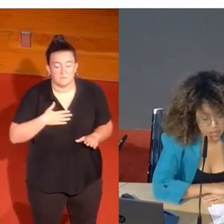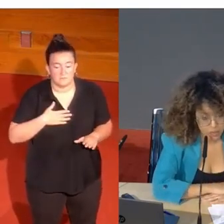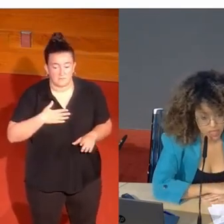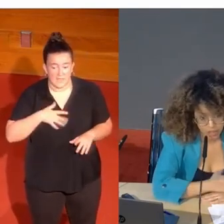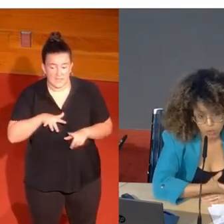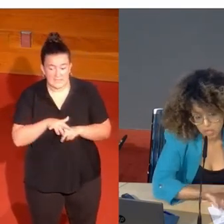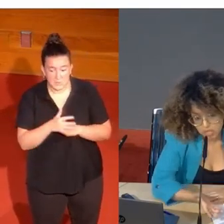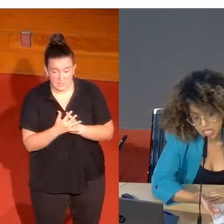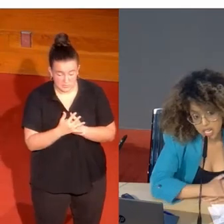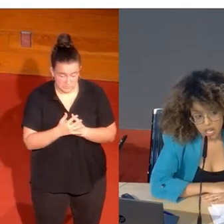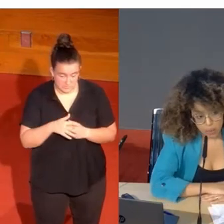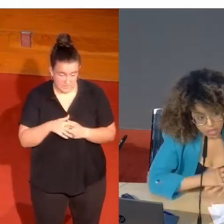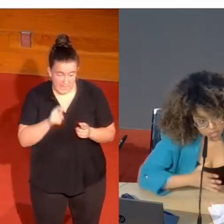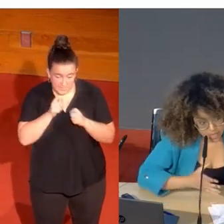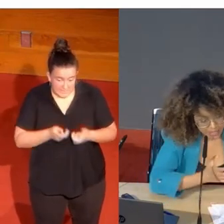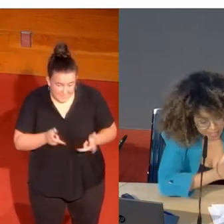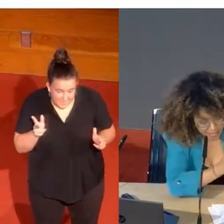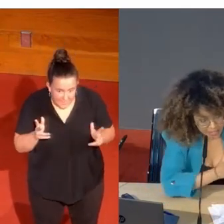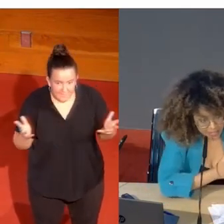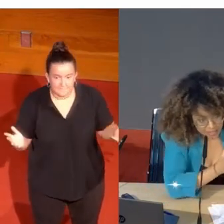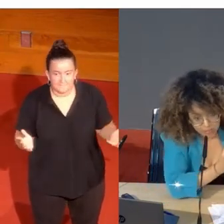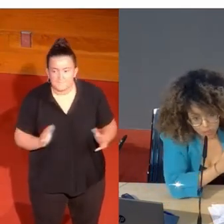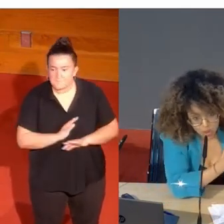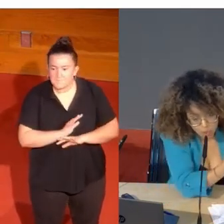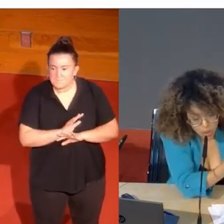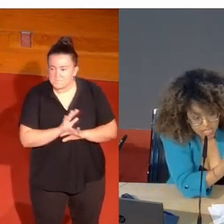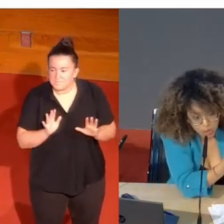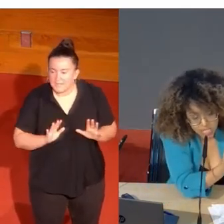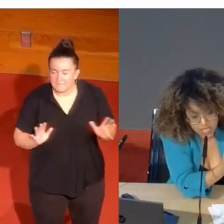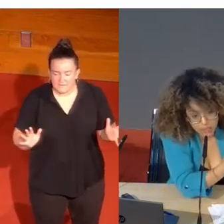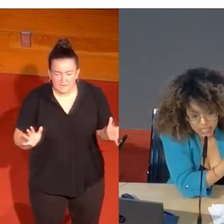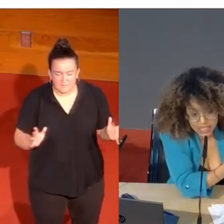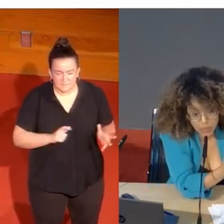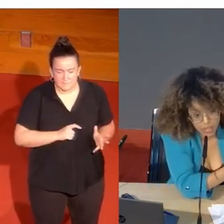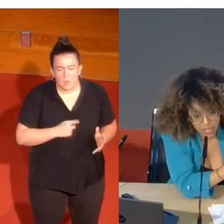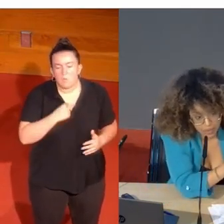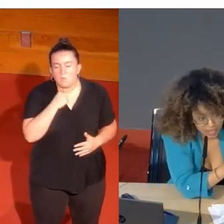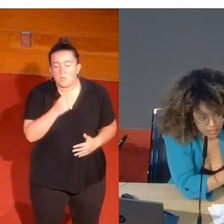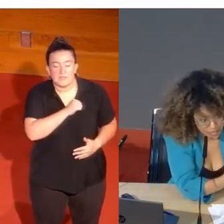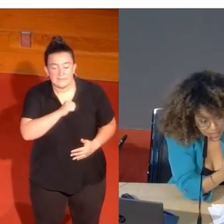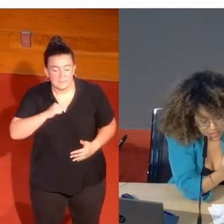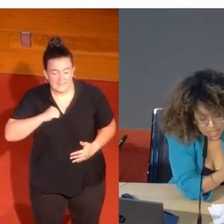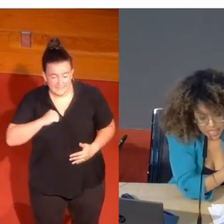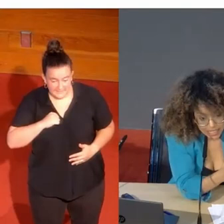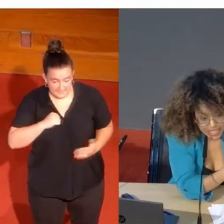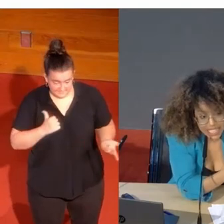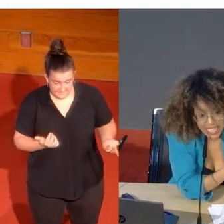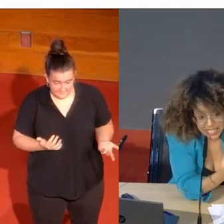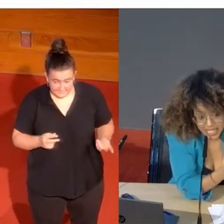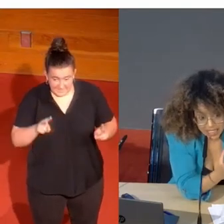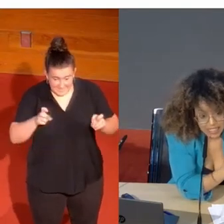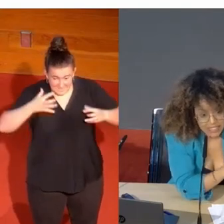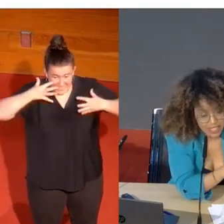También este los periodistas pues intentan eh son pocas las voces independientes que puedan hablar de de la